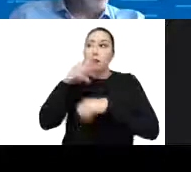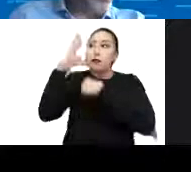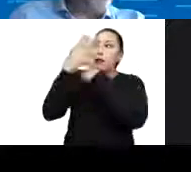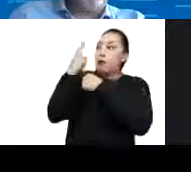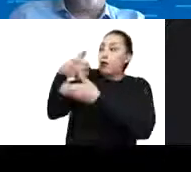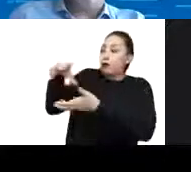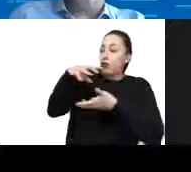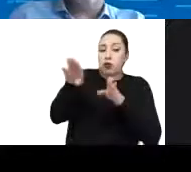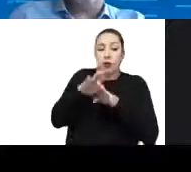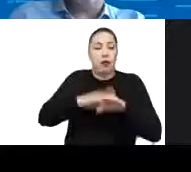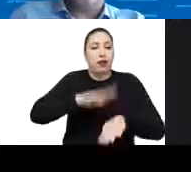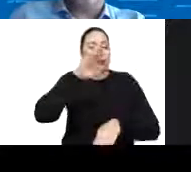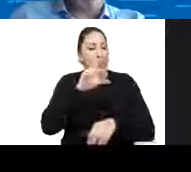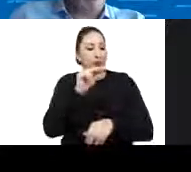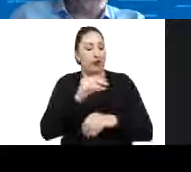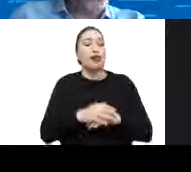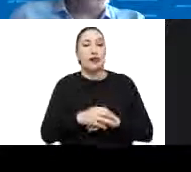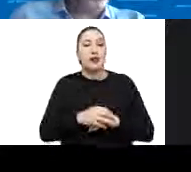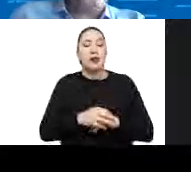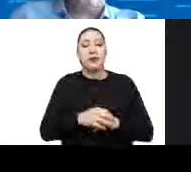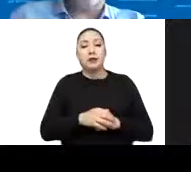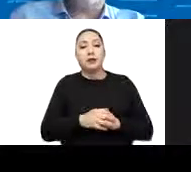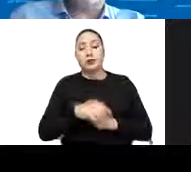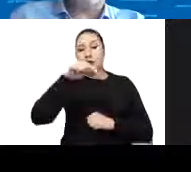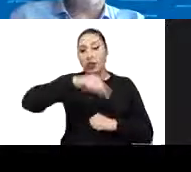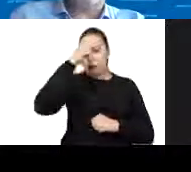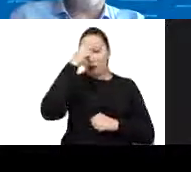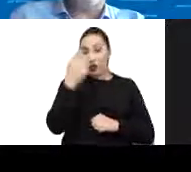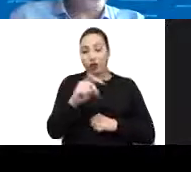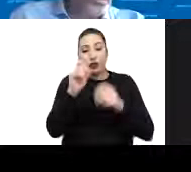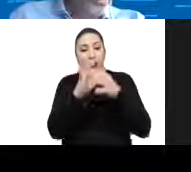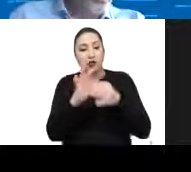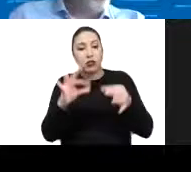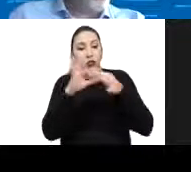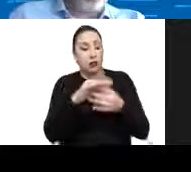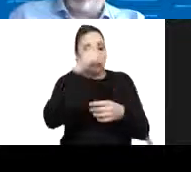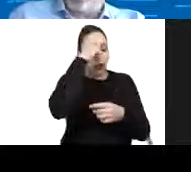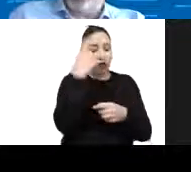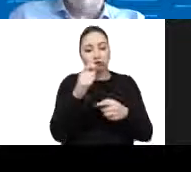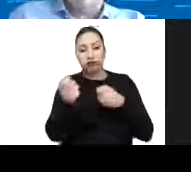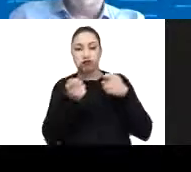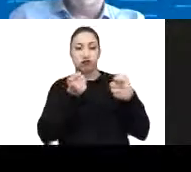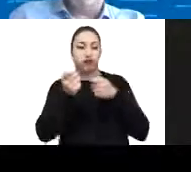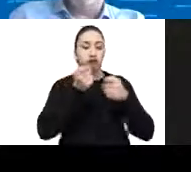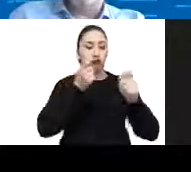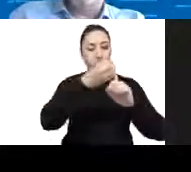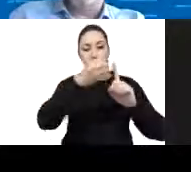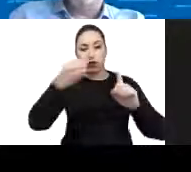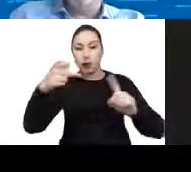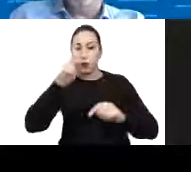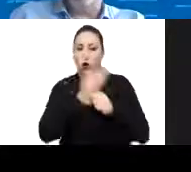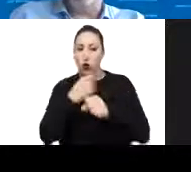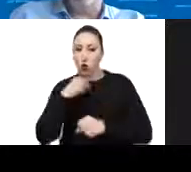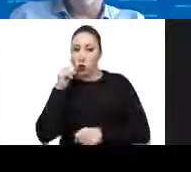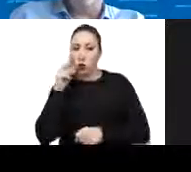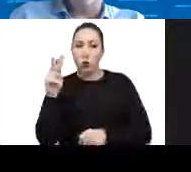la regulación, que es algo crítico, yo creo. En México se habla de regulación, pero en realidad, y lo que vemos nosotros en